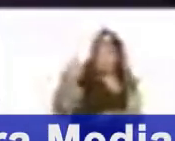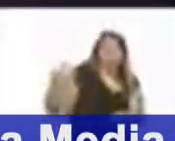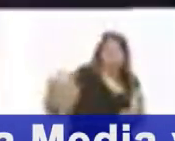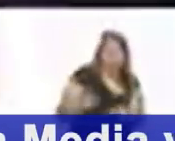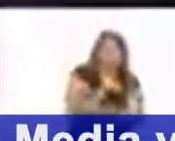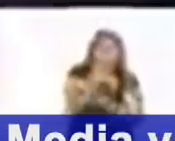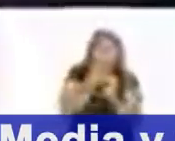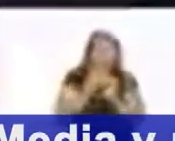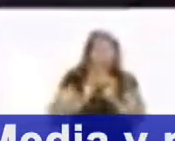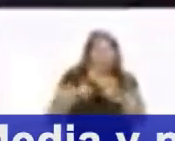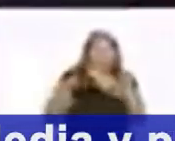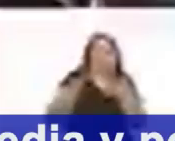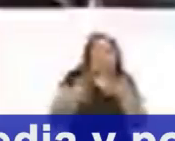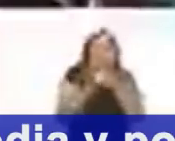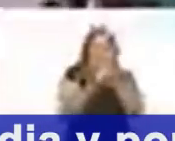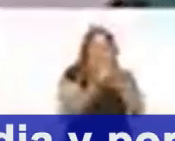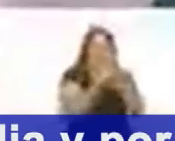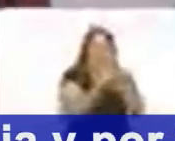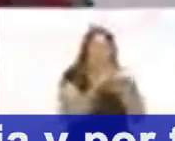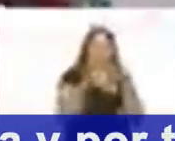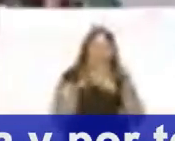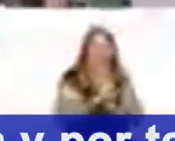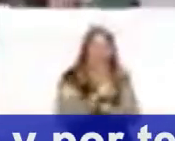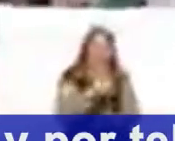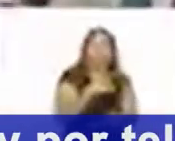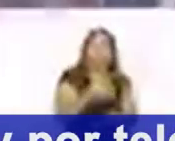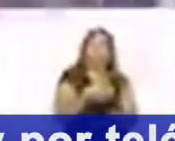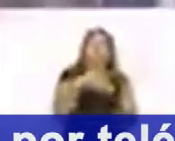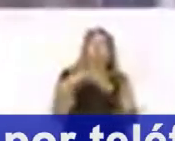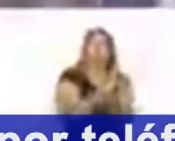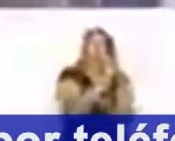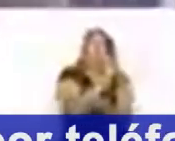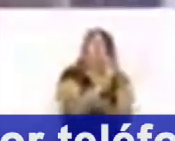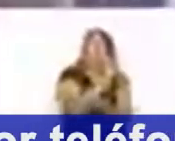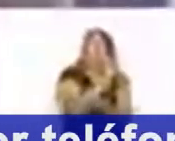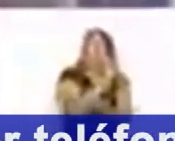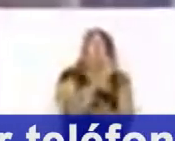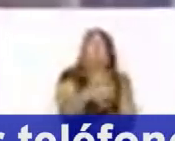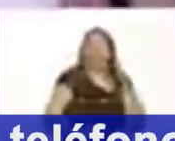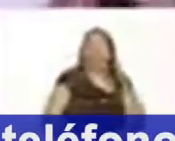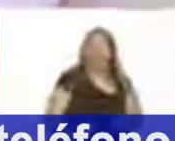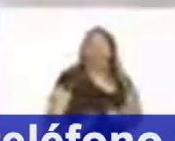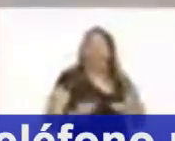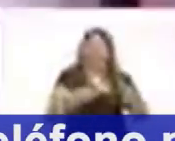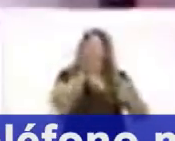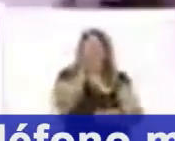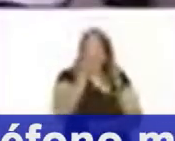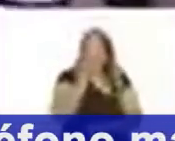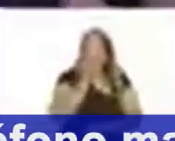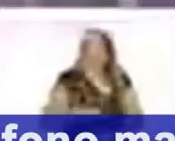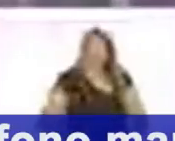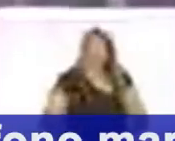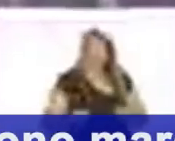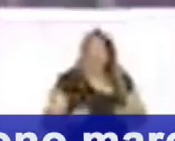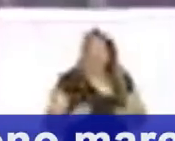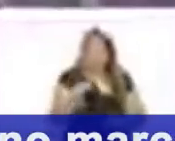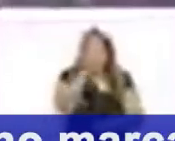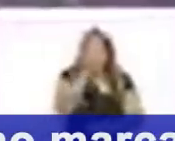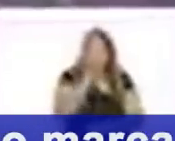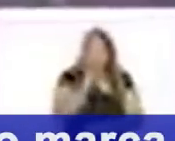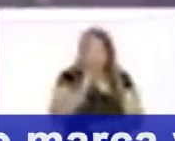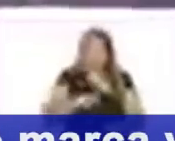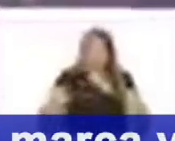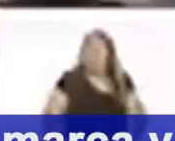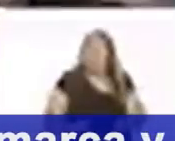la victoria. ¡Que viva Coahuila! ¡Que viva Coahuila! ¡Que